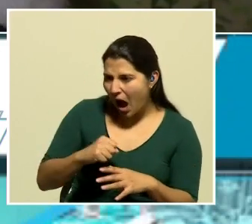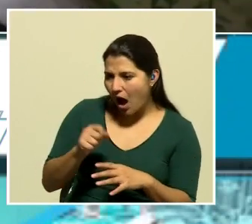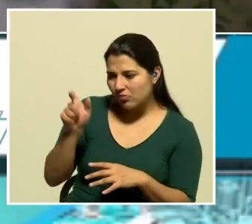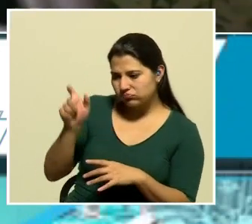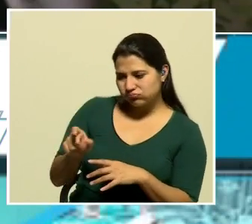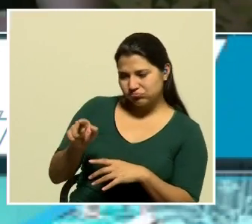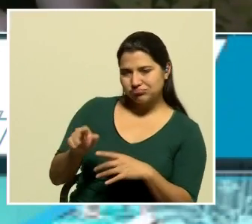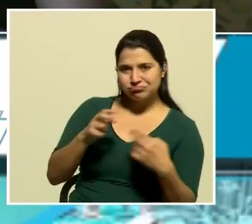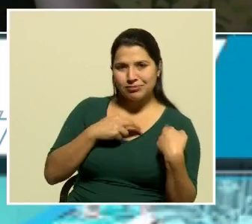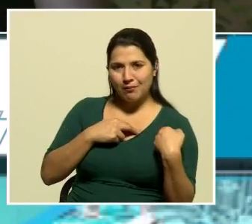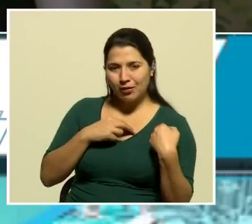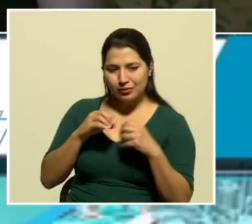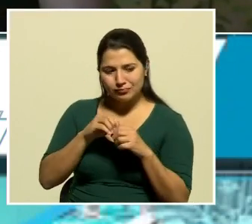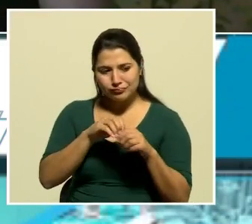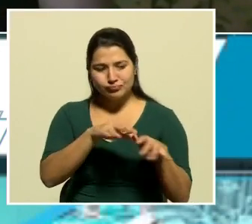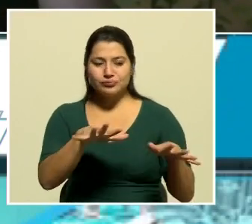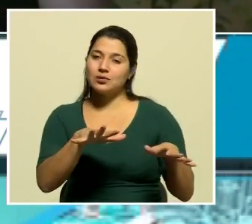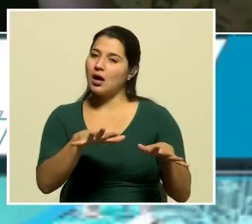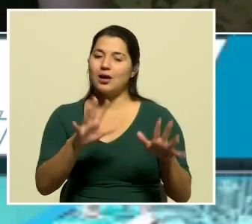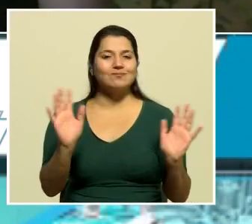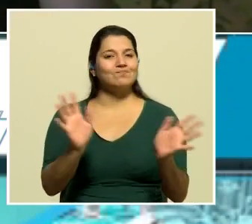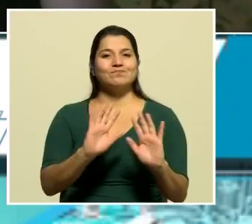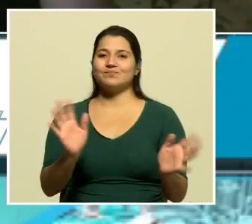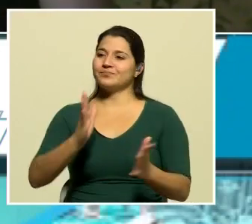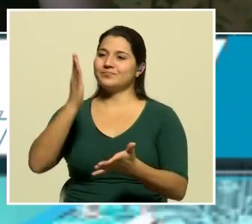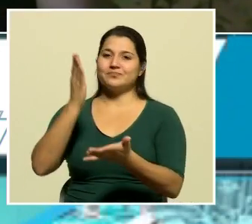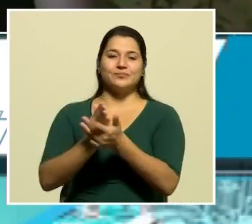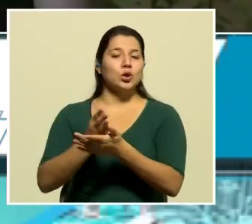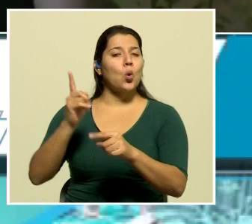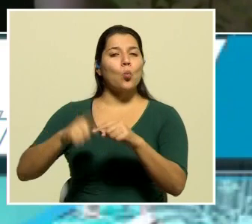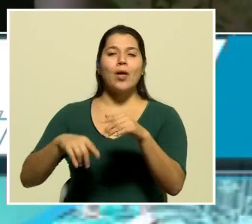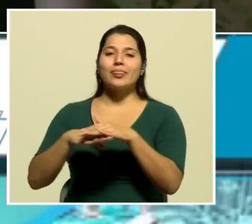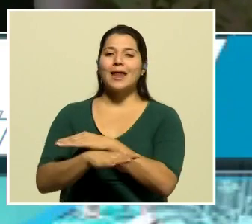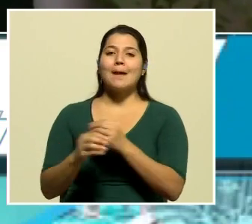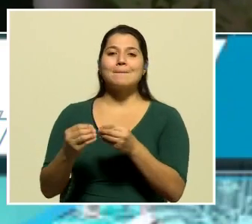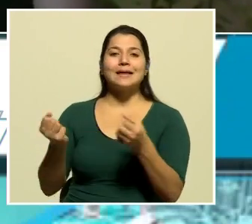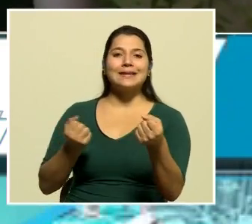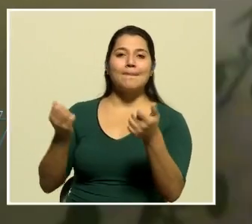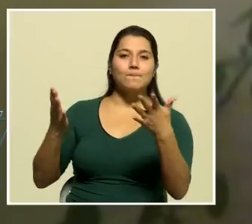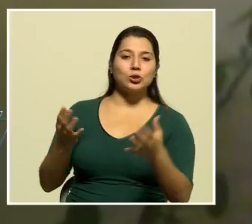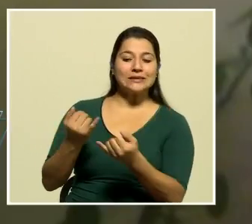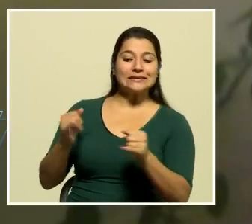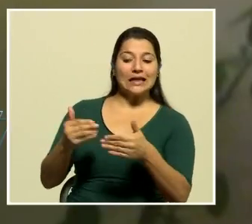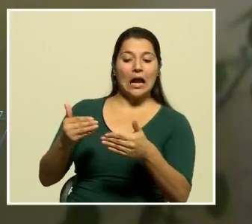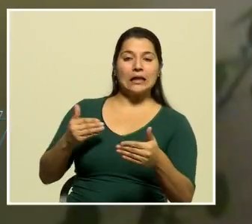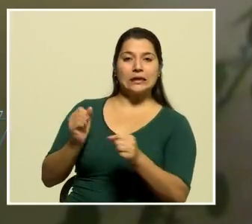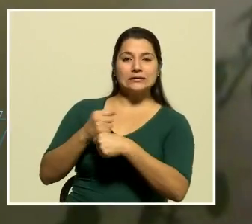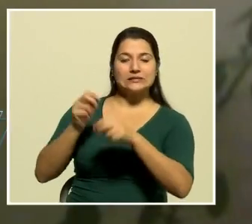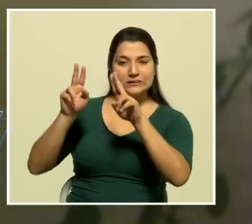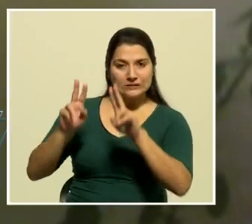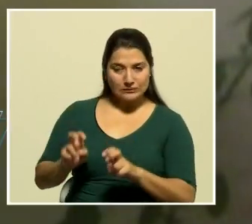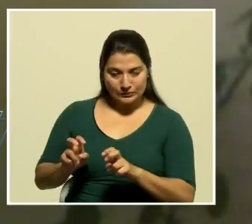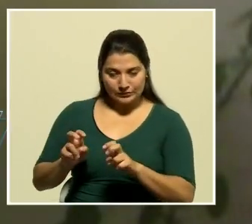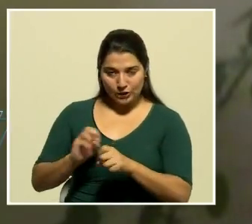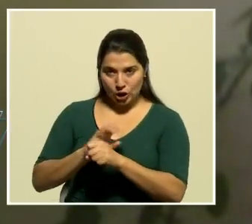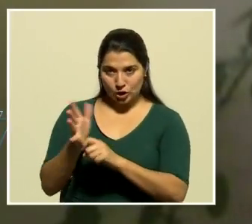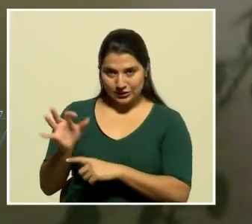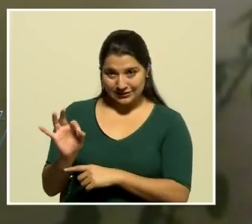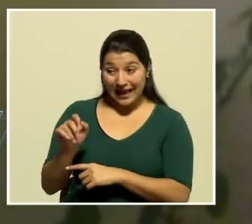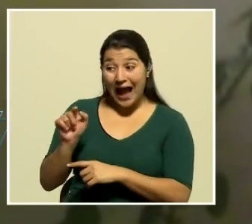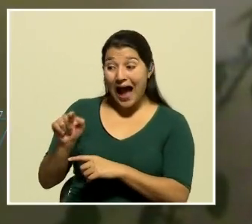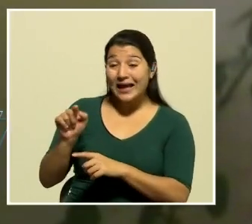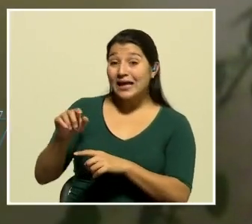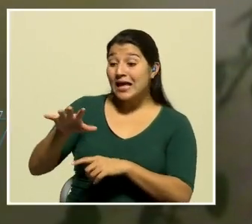que se decide tomar estas decisiones. La Cruz es un cantón que no tiene las condiciones